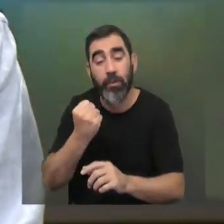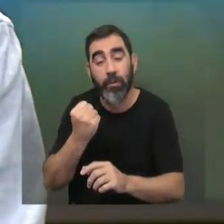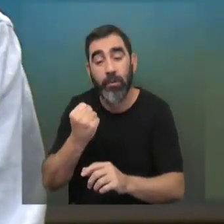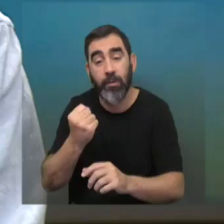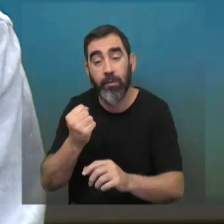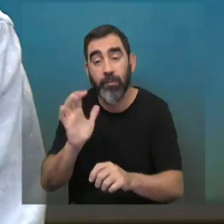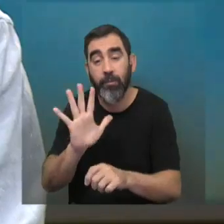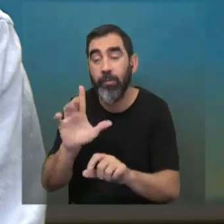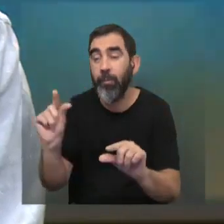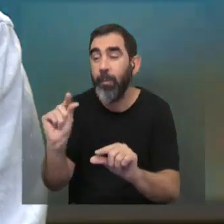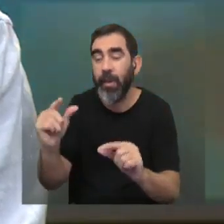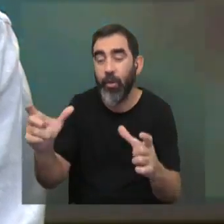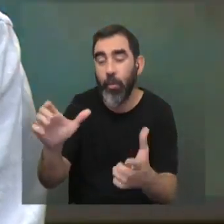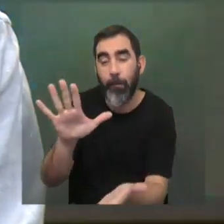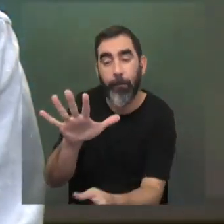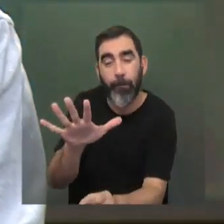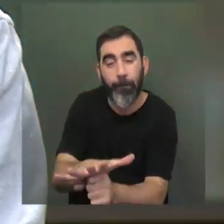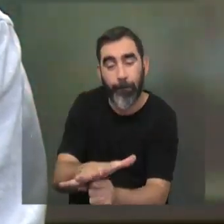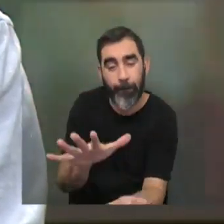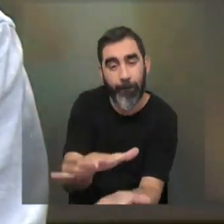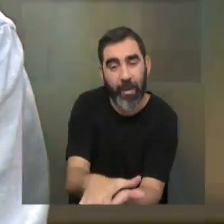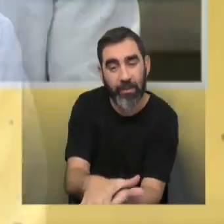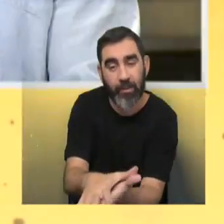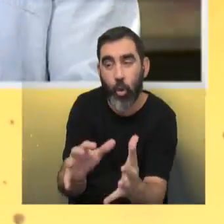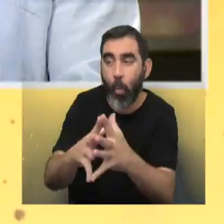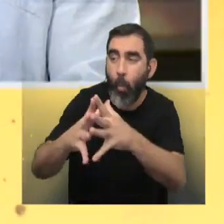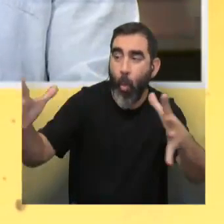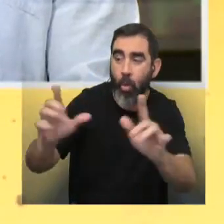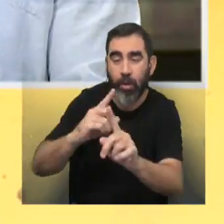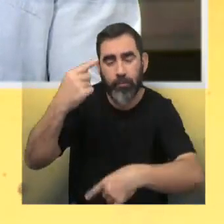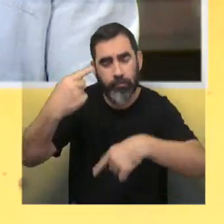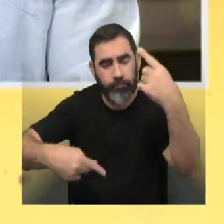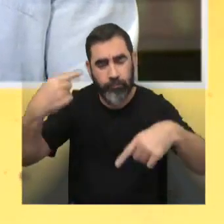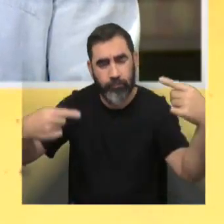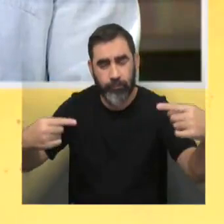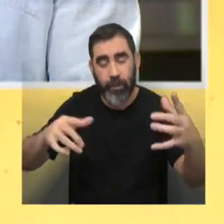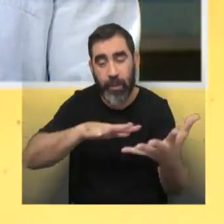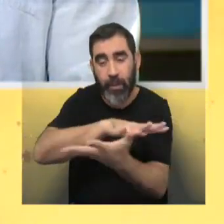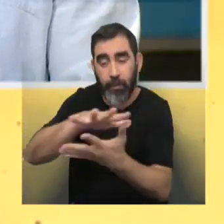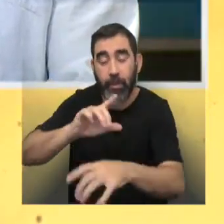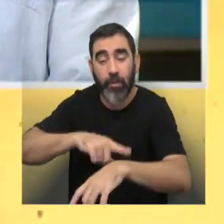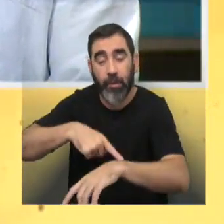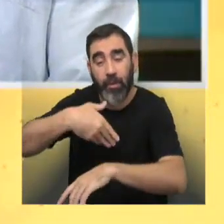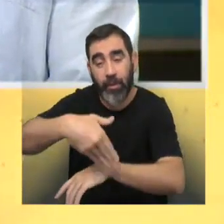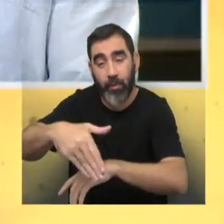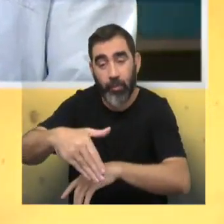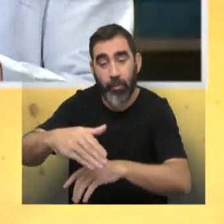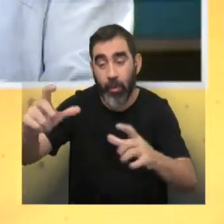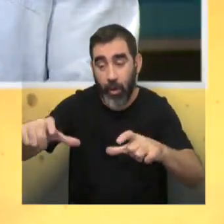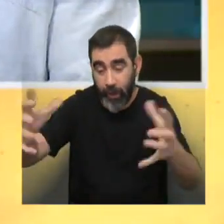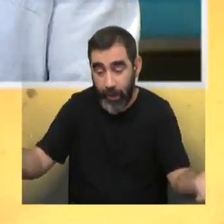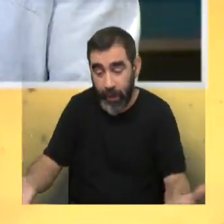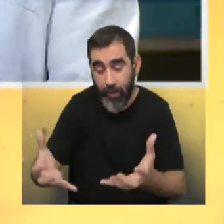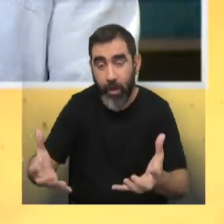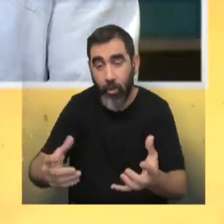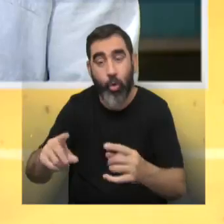parches pequeños, que no sean parches demasiado grandes, justamente para mantener la diversidad tanto en el espacio como en el tiempo. Un parche que se quema hoy no va a